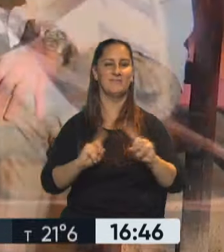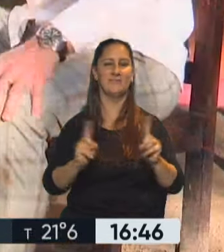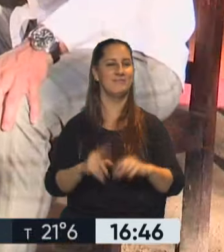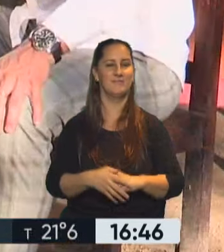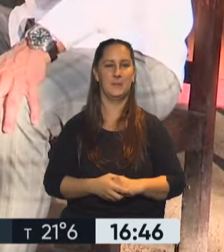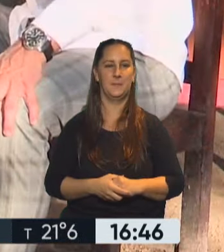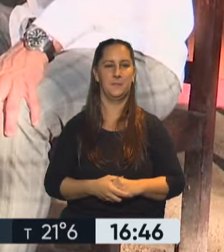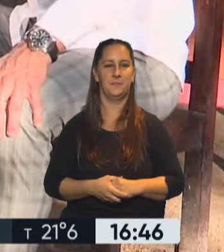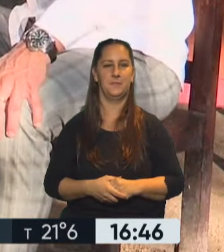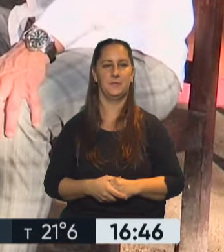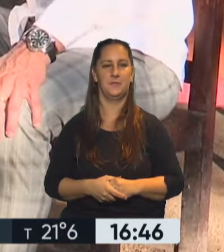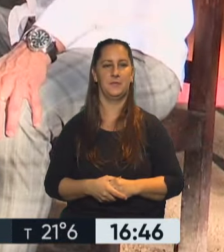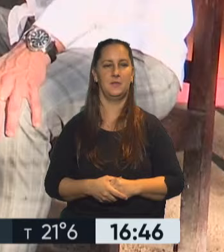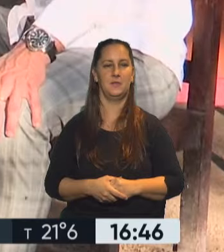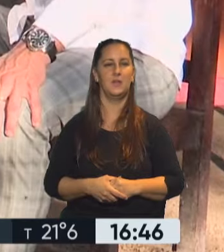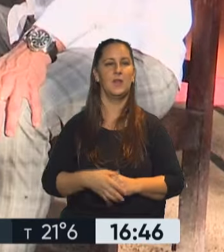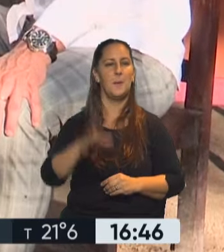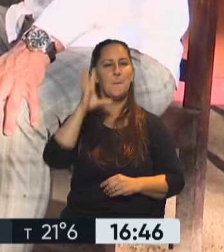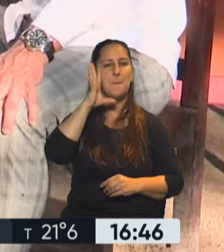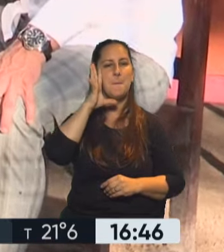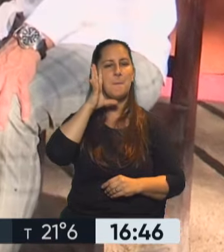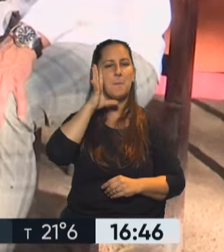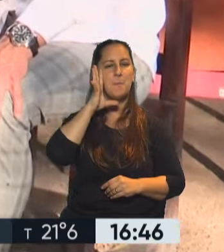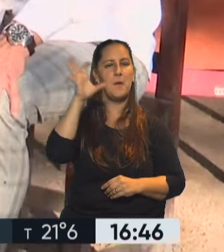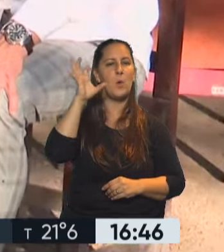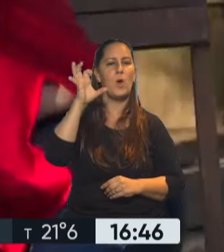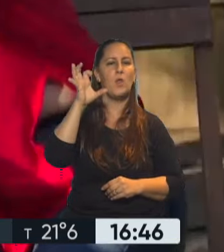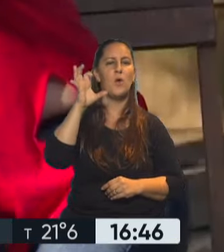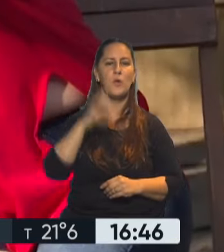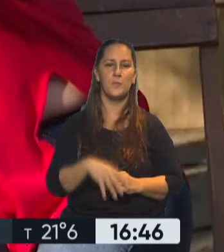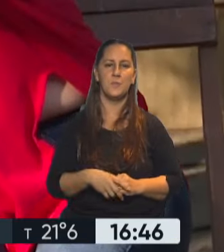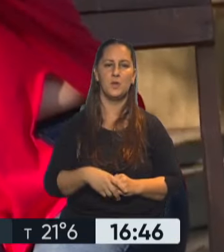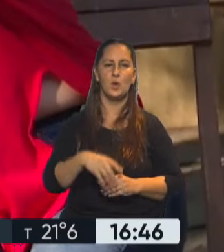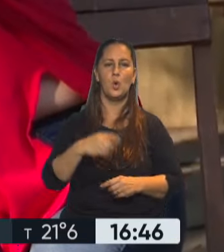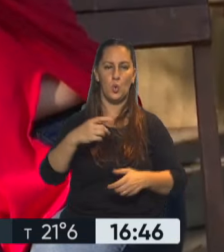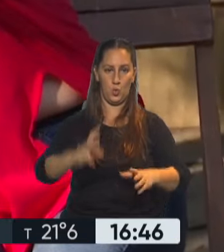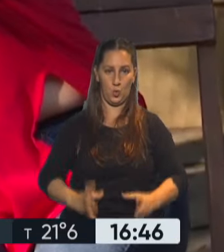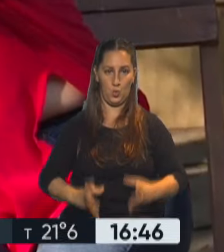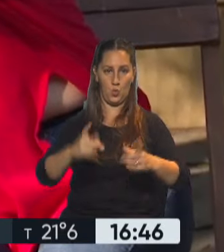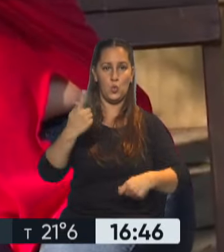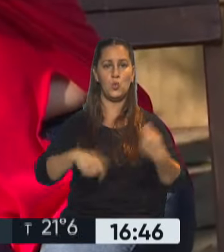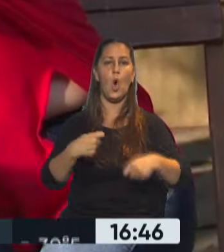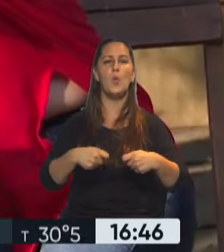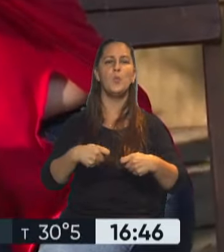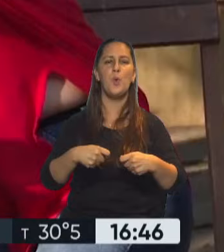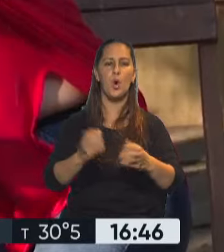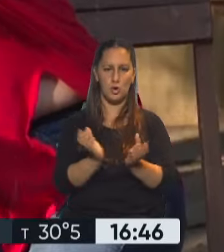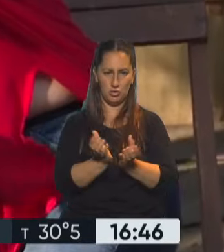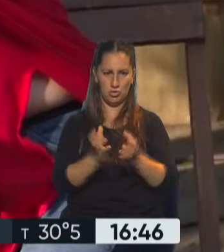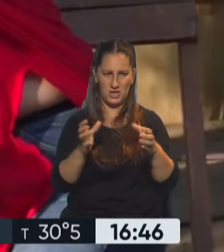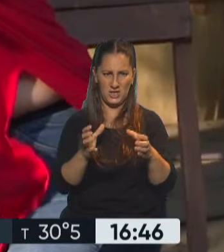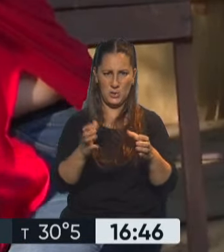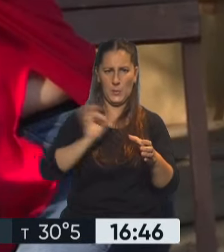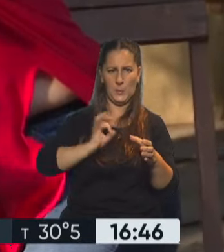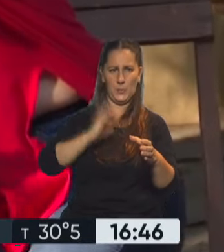sabés que, como recuerdo las cosas, yo le llamaba el bombo del puchero de todos los días. Era un bombito chico de